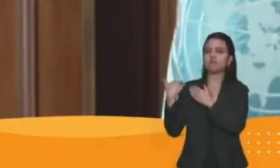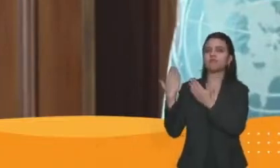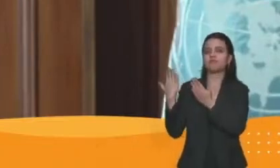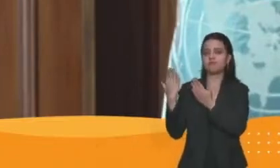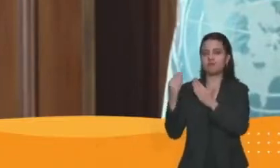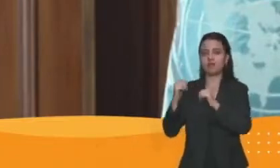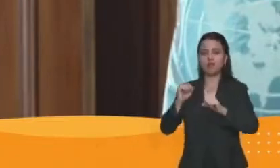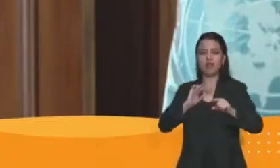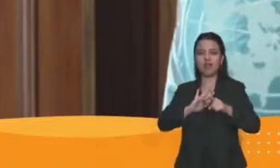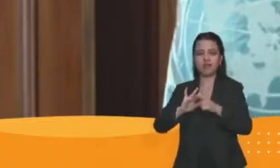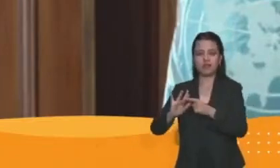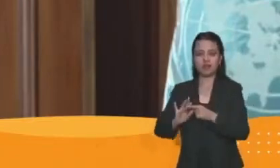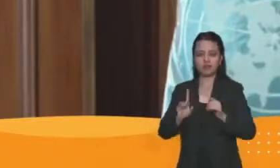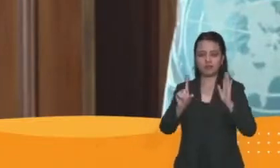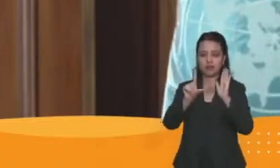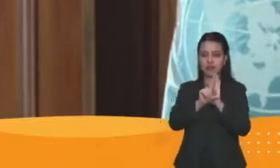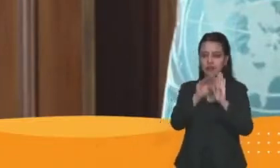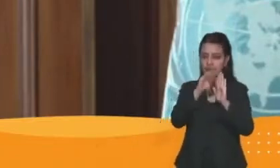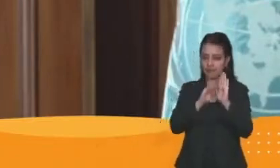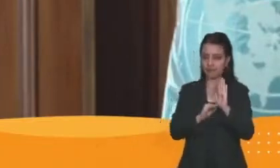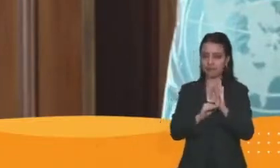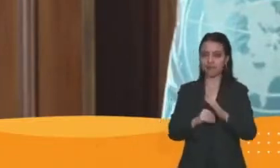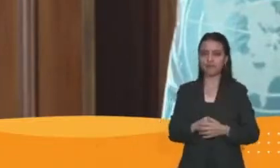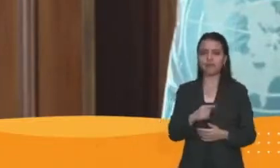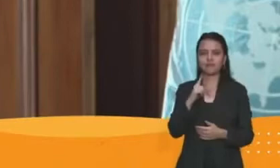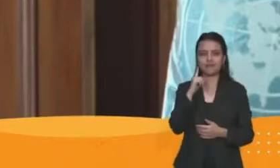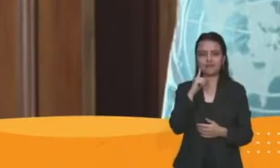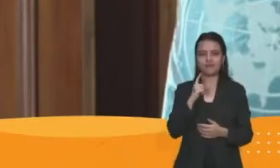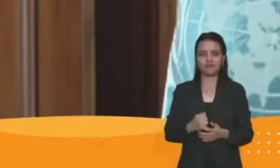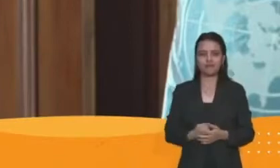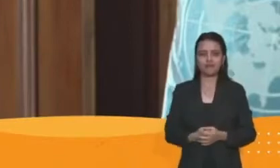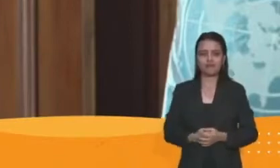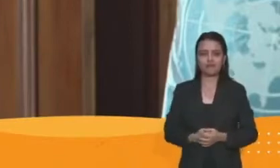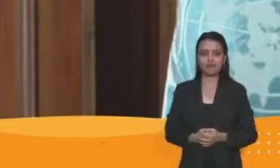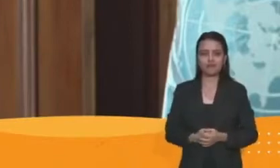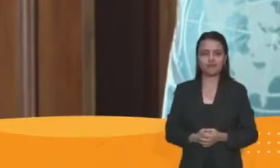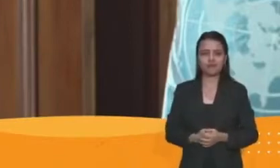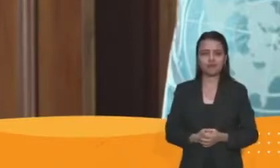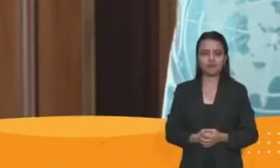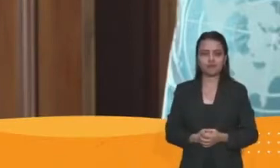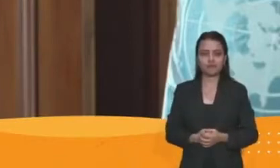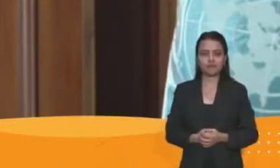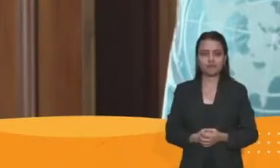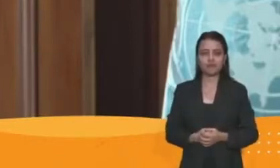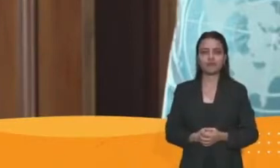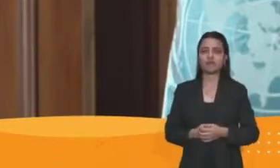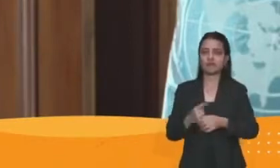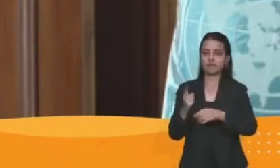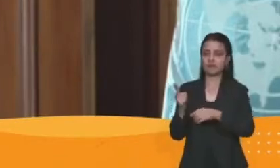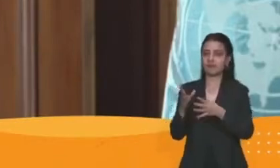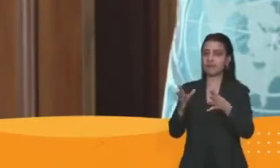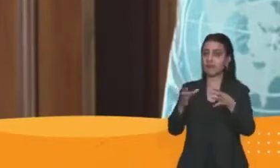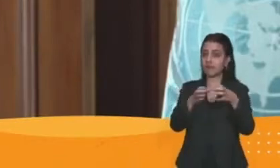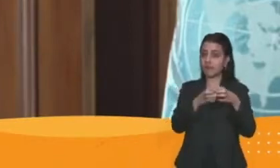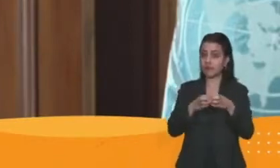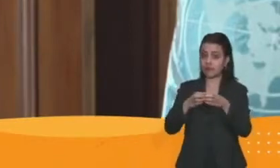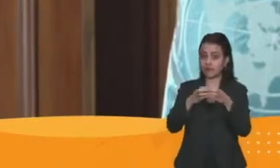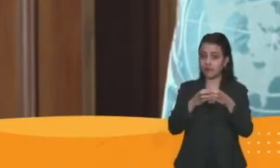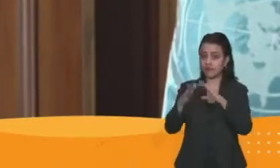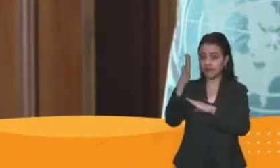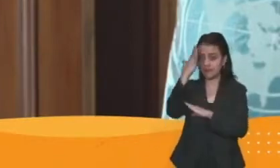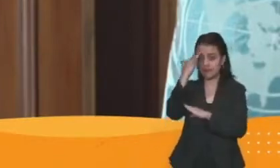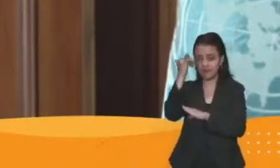legalidad. A todos los delegados del cuerpo diplomático, la cooperación internacional, la academia,